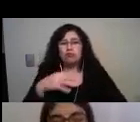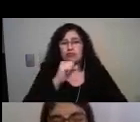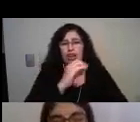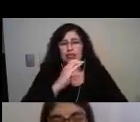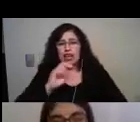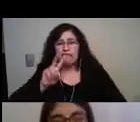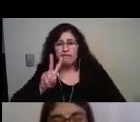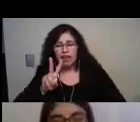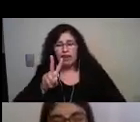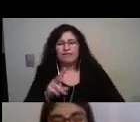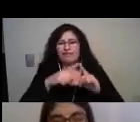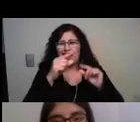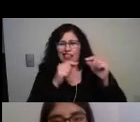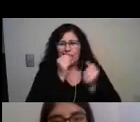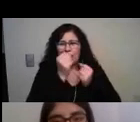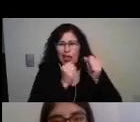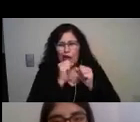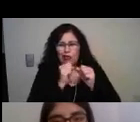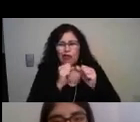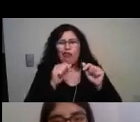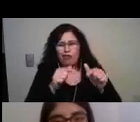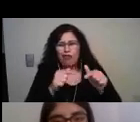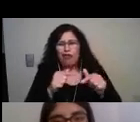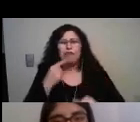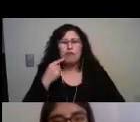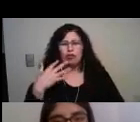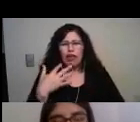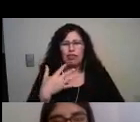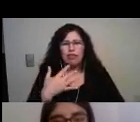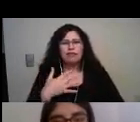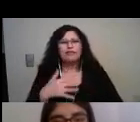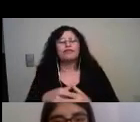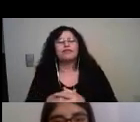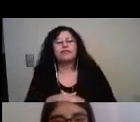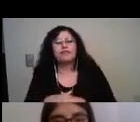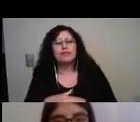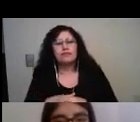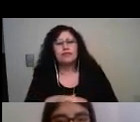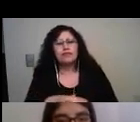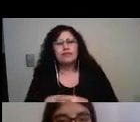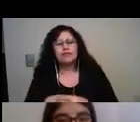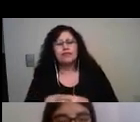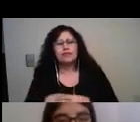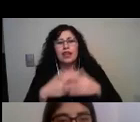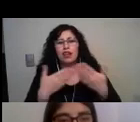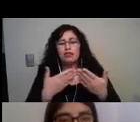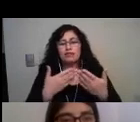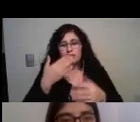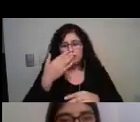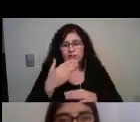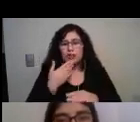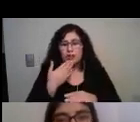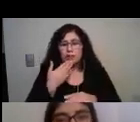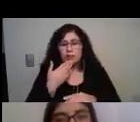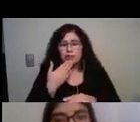con la enfermedad vascular encefálica, ¿ya? Um, y en este sentido es relevante recordar